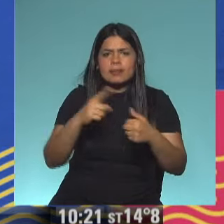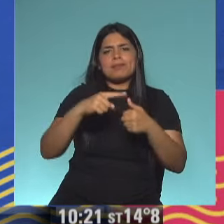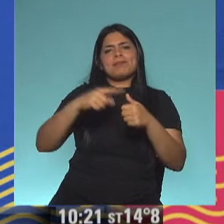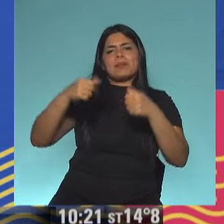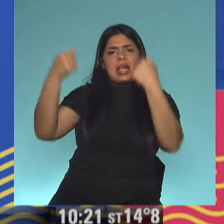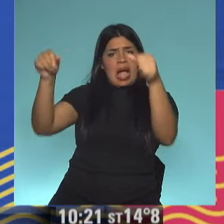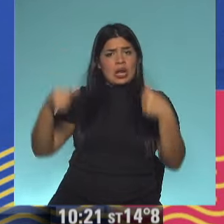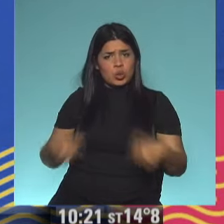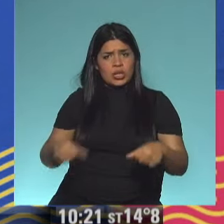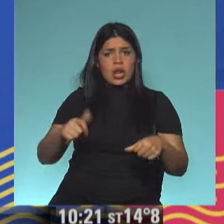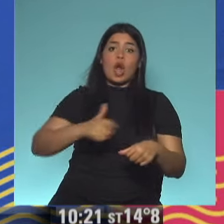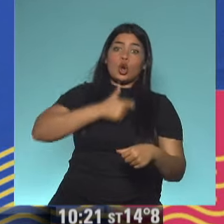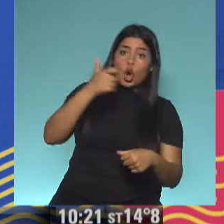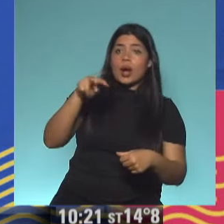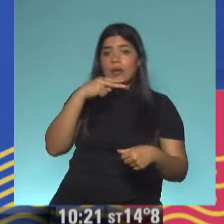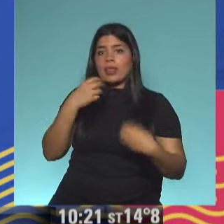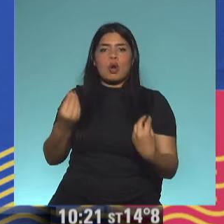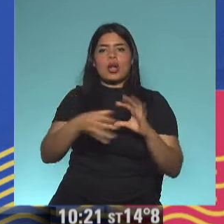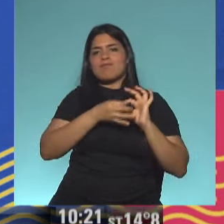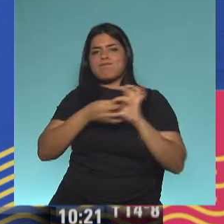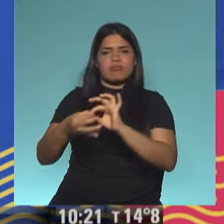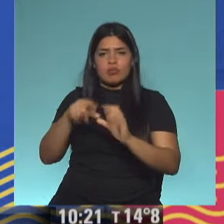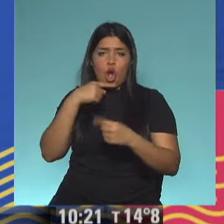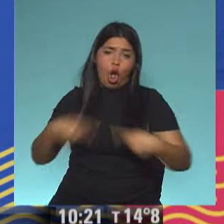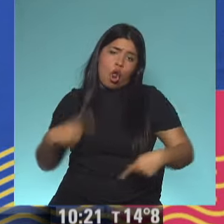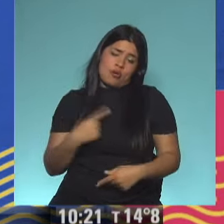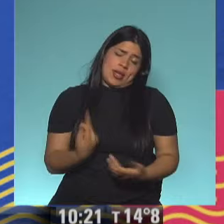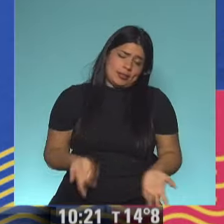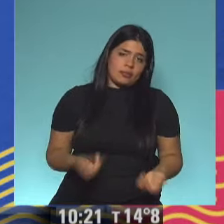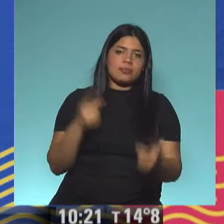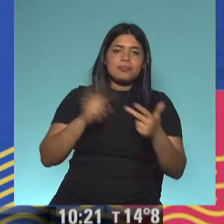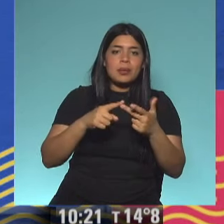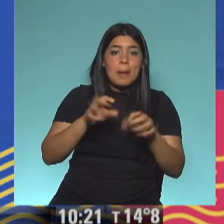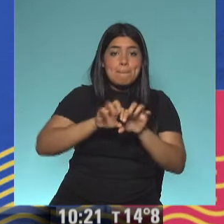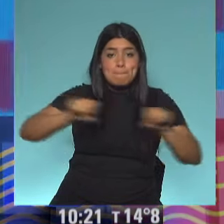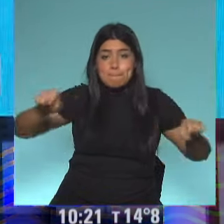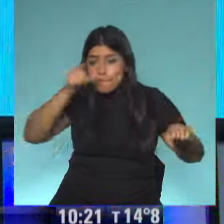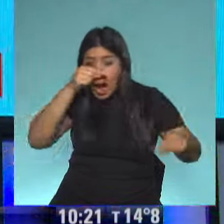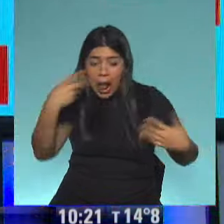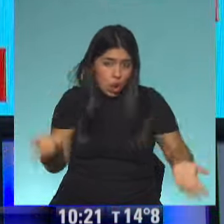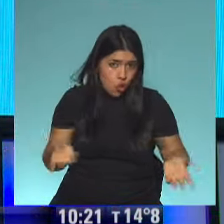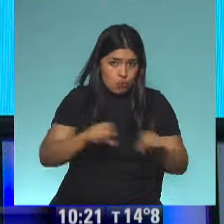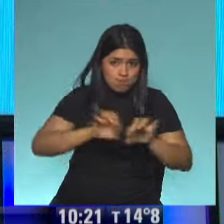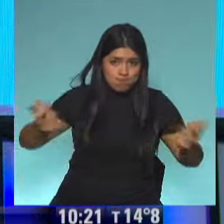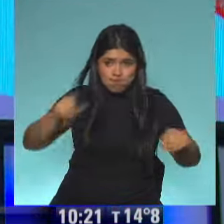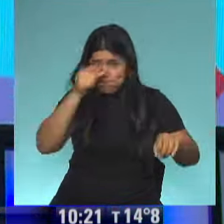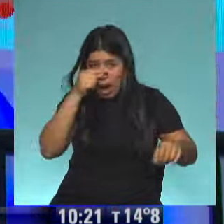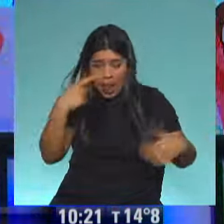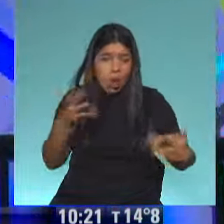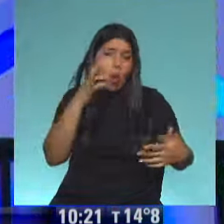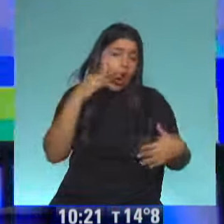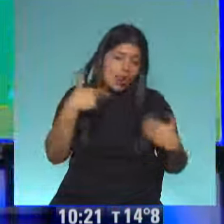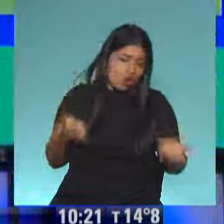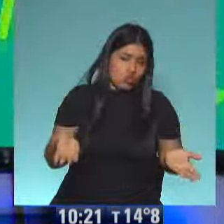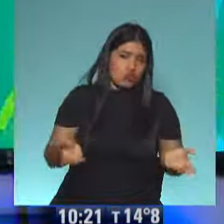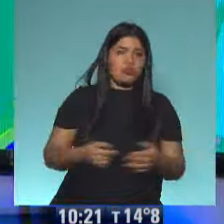y verdes porque son nuestros colores. El color de la hamburguesa, seguimos educando. Sí. Un palo. Para un levantarlo. Palo, una caña. Una madera. Algo. ¿Qué más